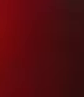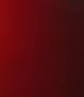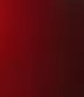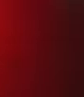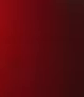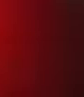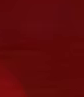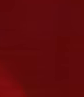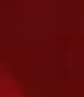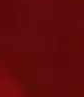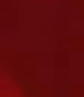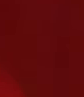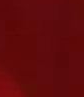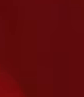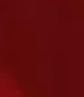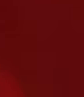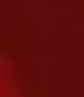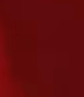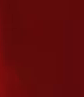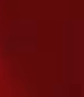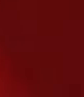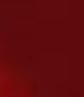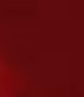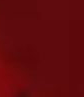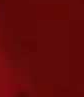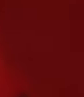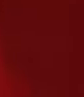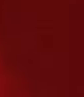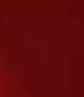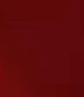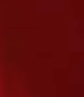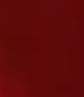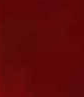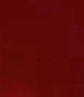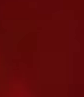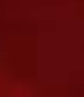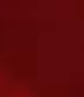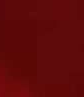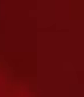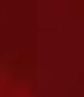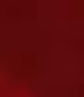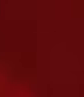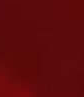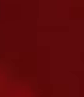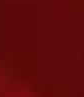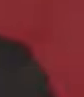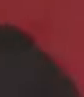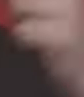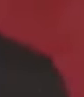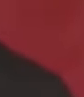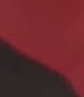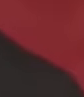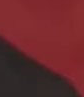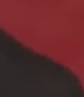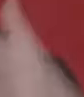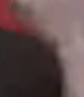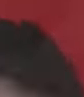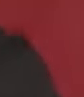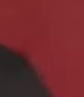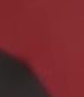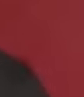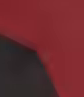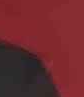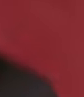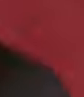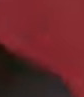Nancy, no los Carter. Descalzos por el parque haciendo historia, porque vuelve la riñonera, sino el pacto de Varsovia. Os fundo, que